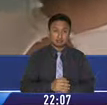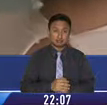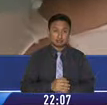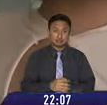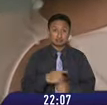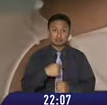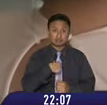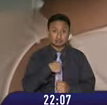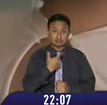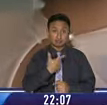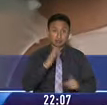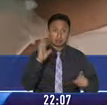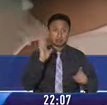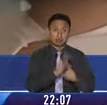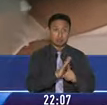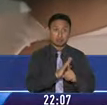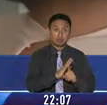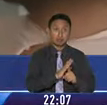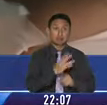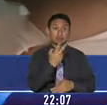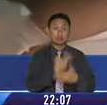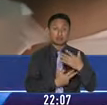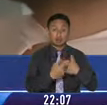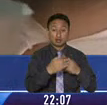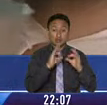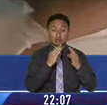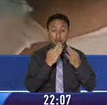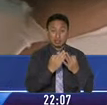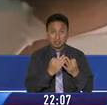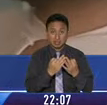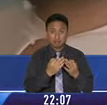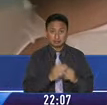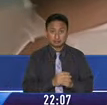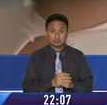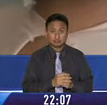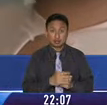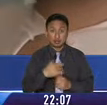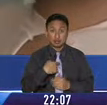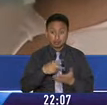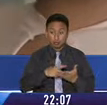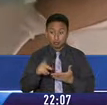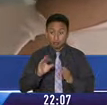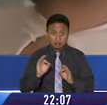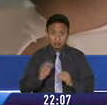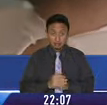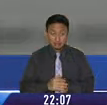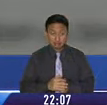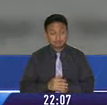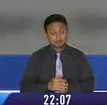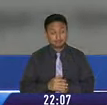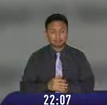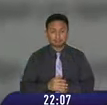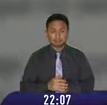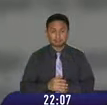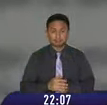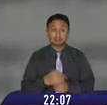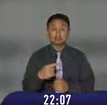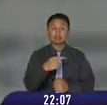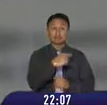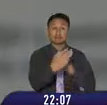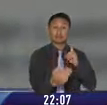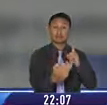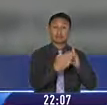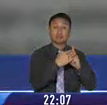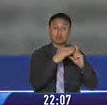amenazándonos contra hacernos daño contra nuestros hijos, nuestros familiares, si no hacemos lo que ellos dicen. Tienen textos de WhatsApp